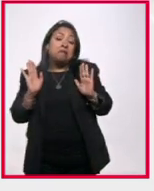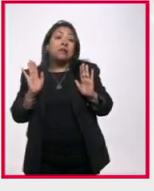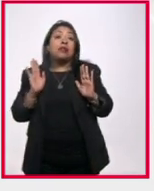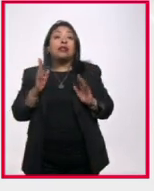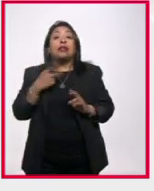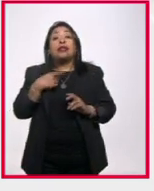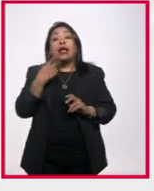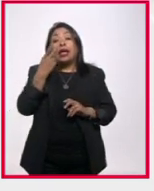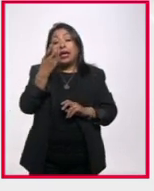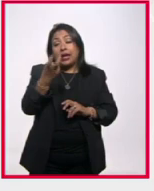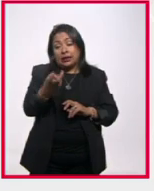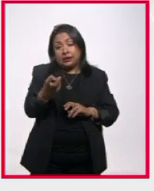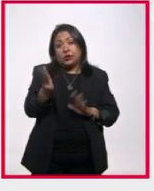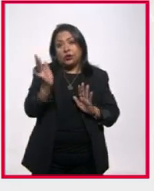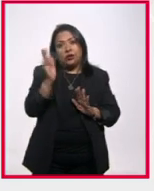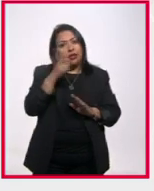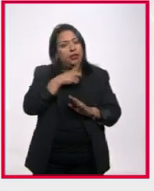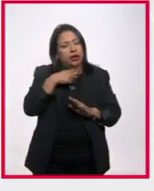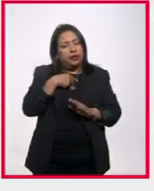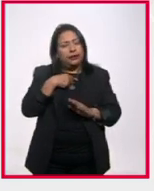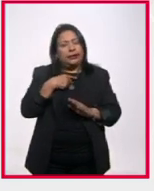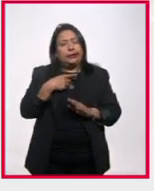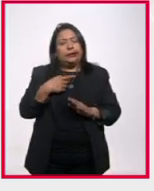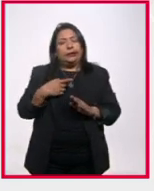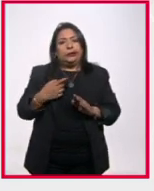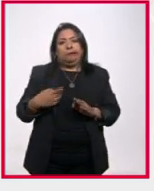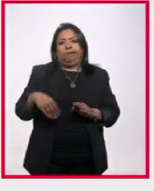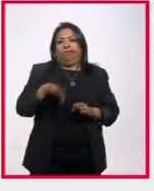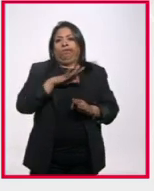es algo que tienes que afrontar